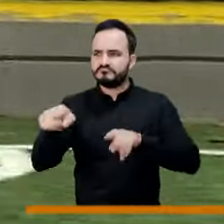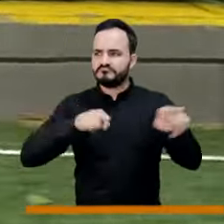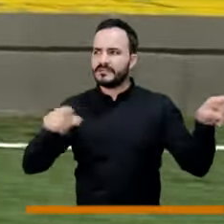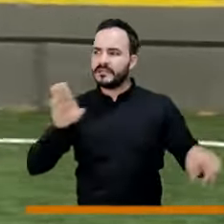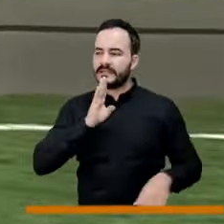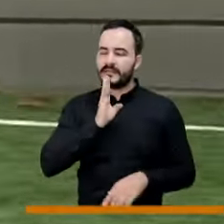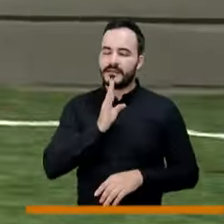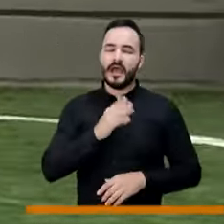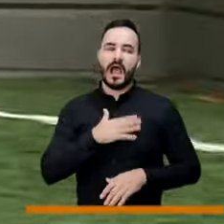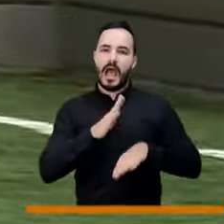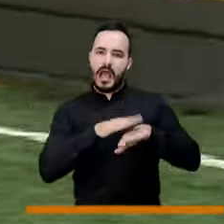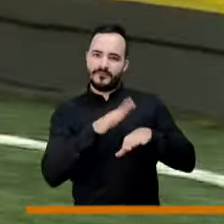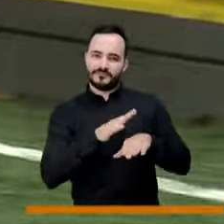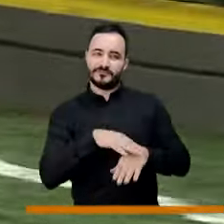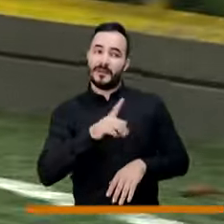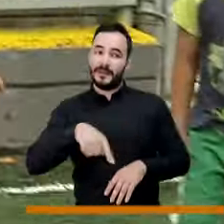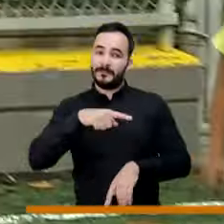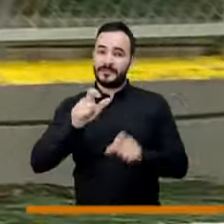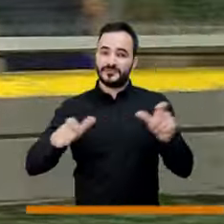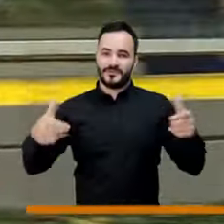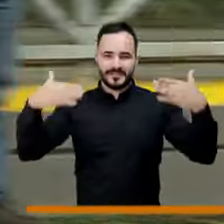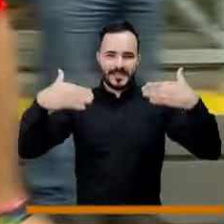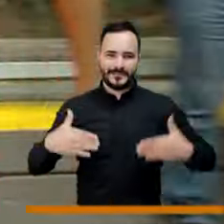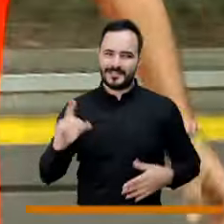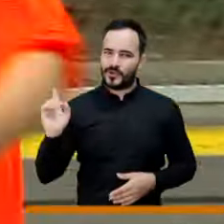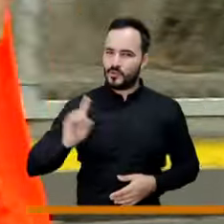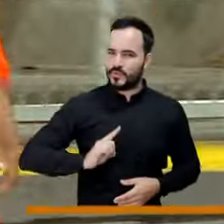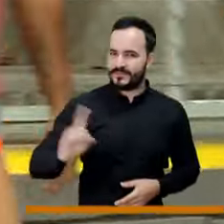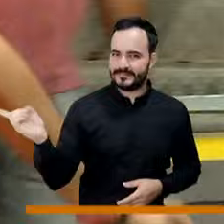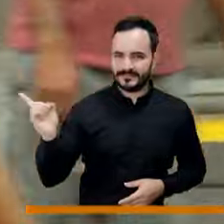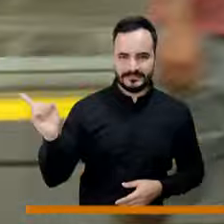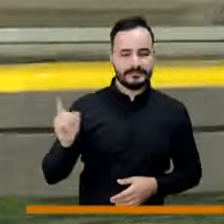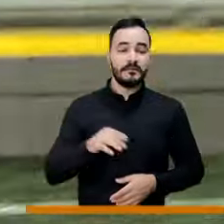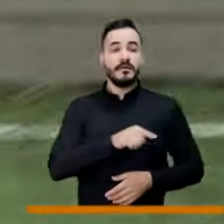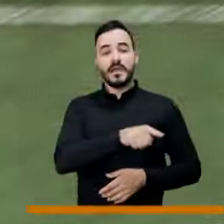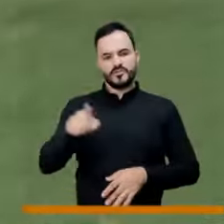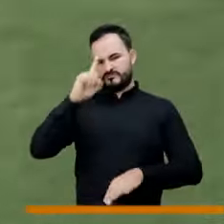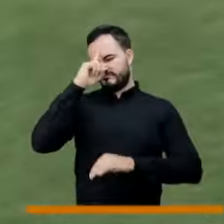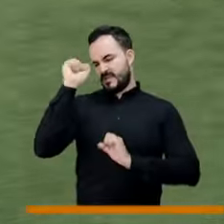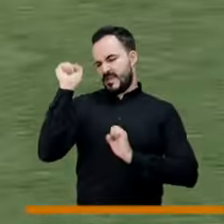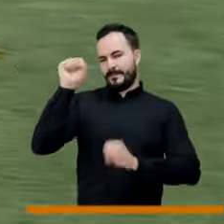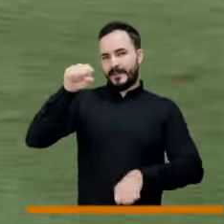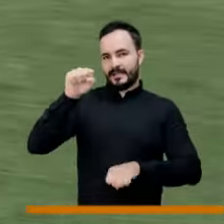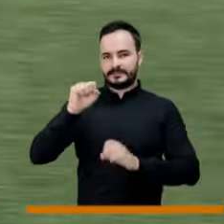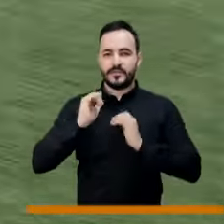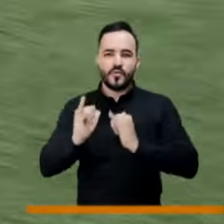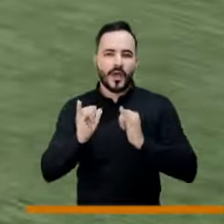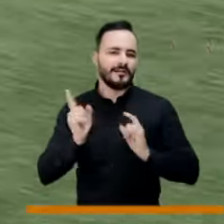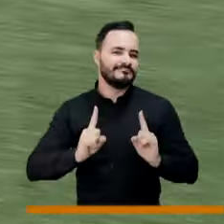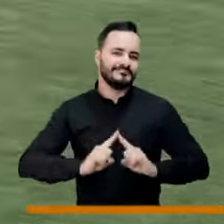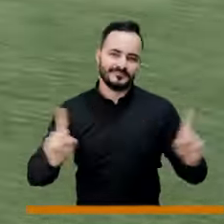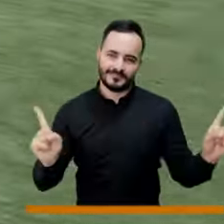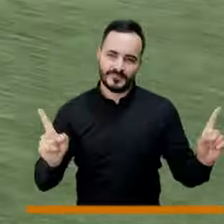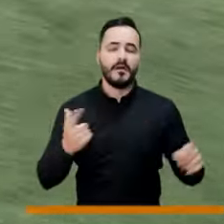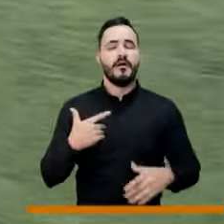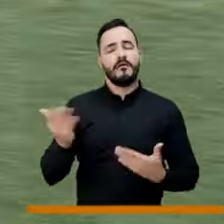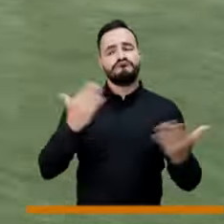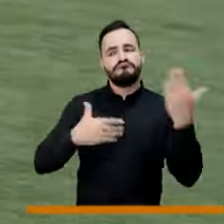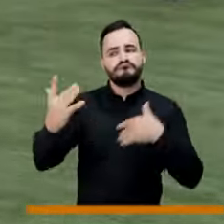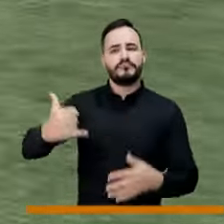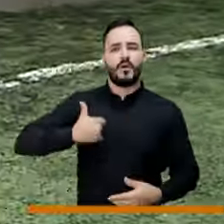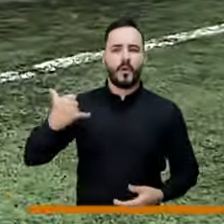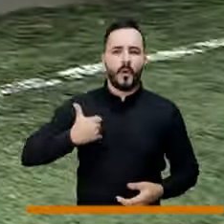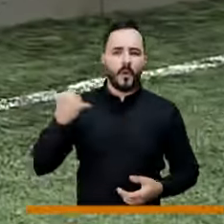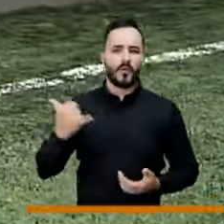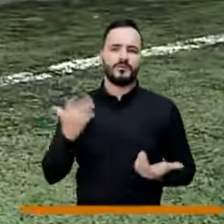tienen discapacidad, tienen capacidades diferentes. Entonces nosotros recibimos niños, jóvenes y adultos con síndrome